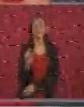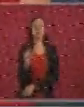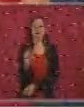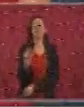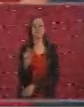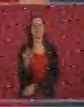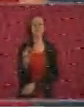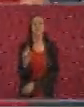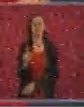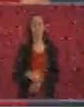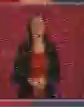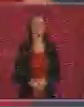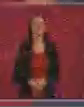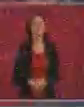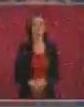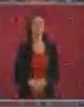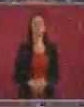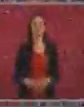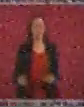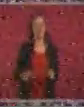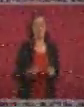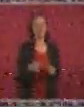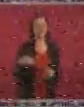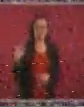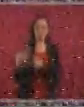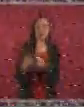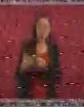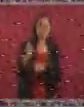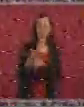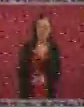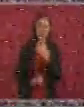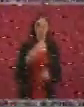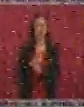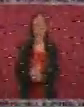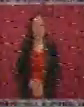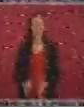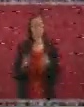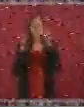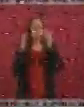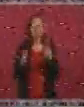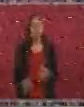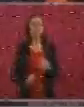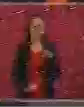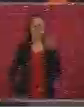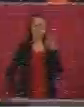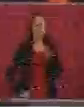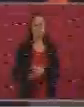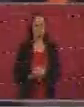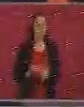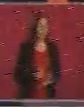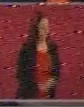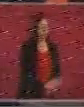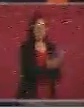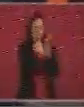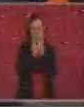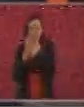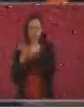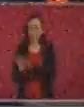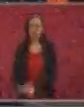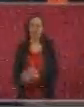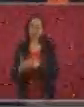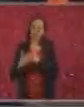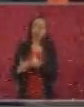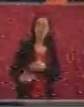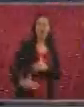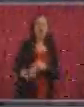social, se inventaron algo así como la atención de las emociones de los tamaulipecos para que no estén preocupados o algo así.